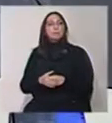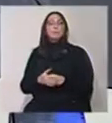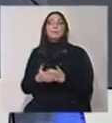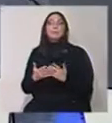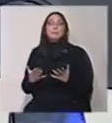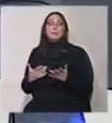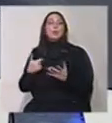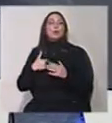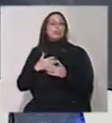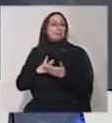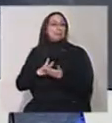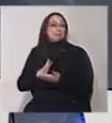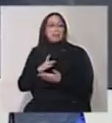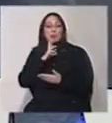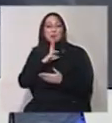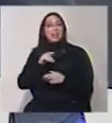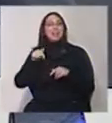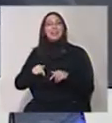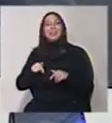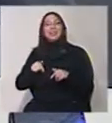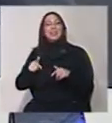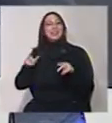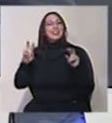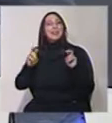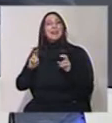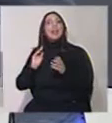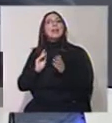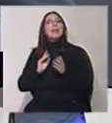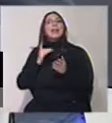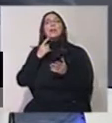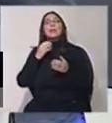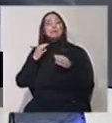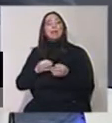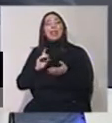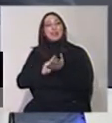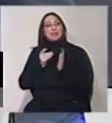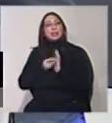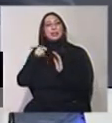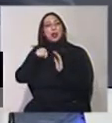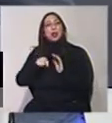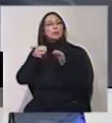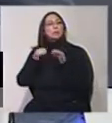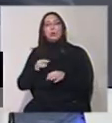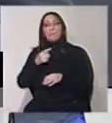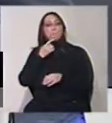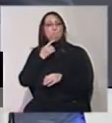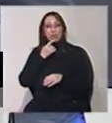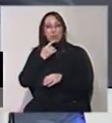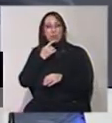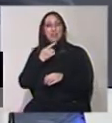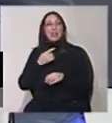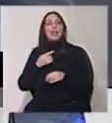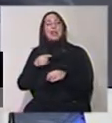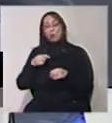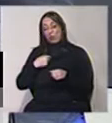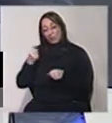siempre respondo que en estos temas la definición siempre es una definición política, ¿verdad? Uh-huh. Es decir, los que nos dedicamos